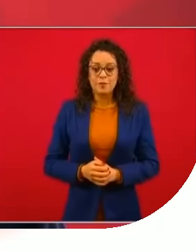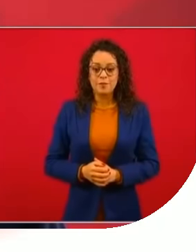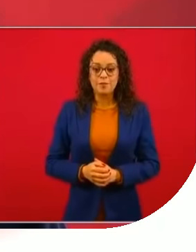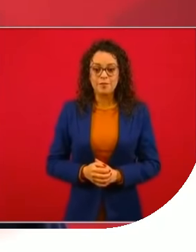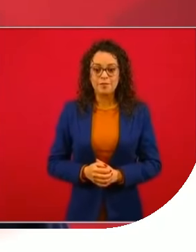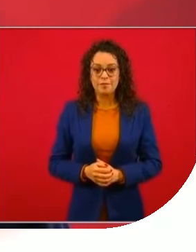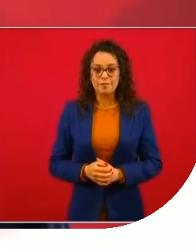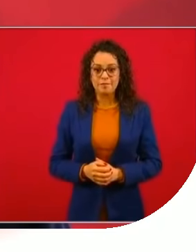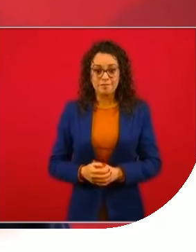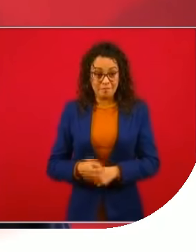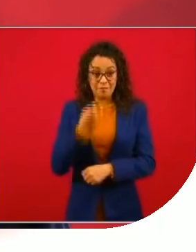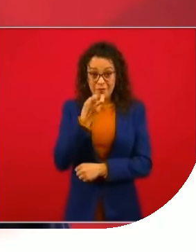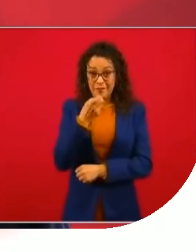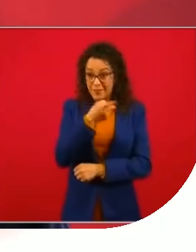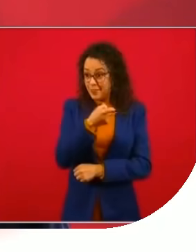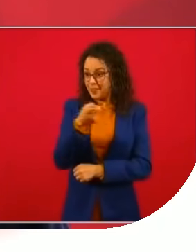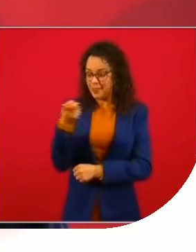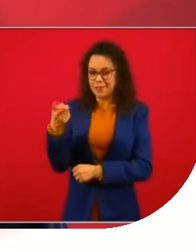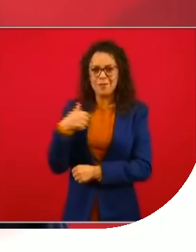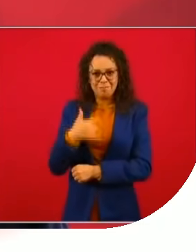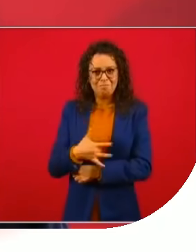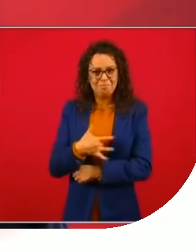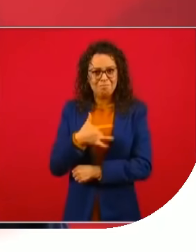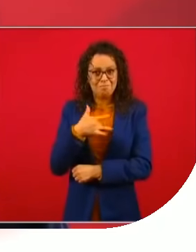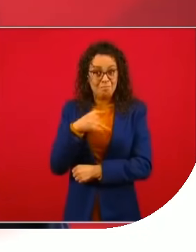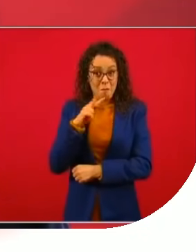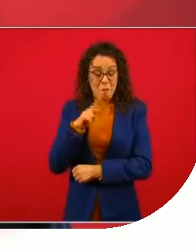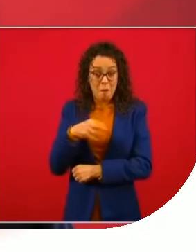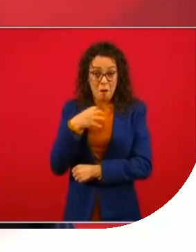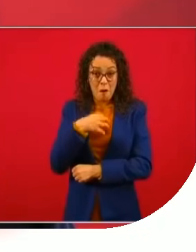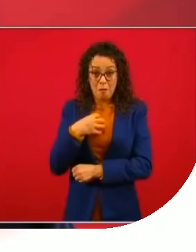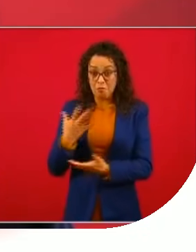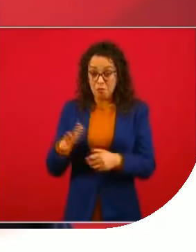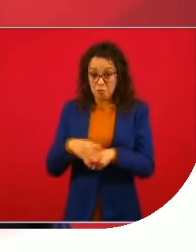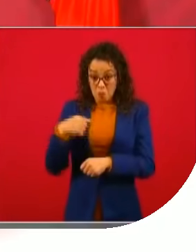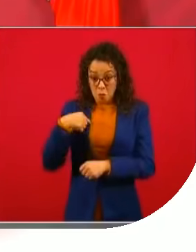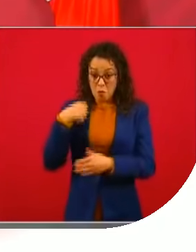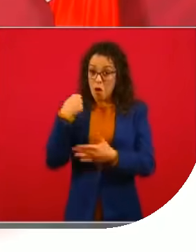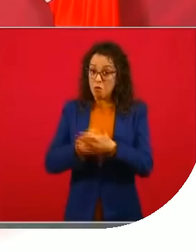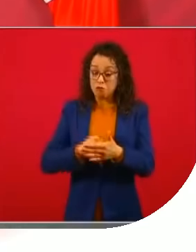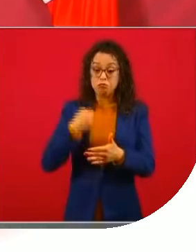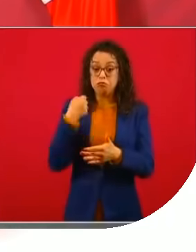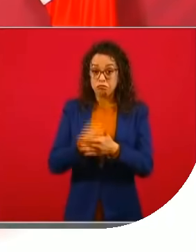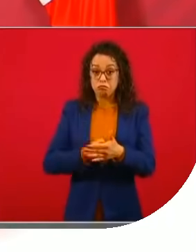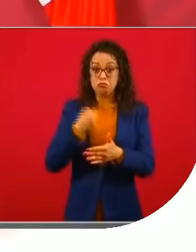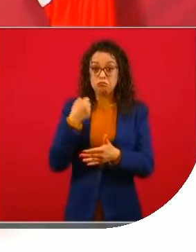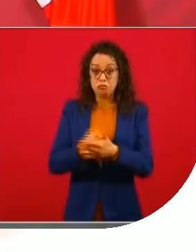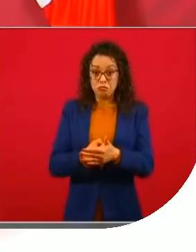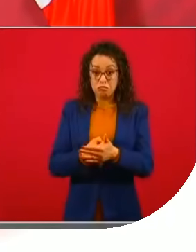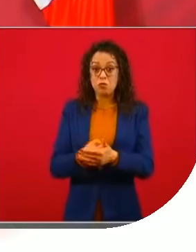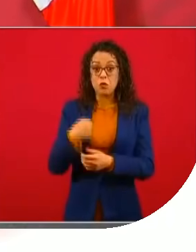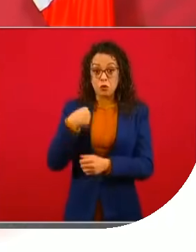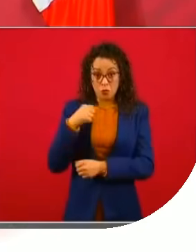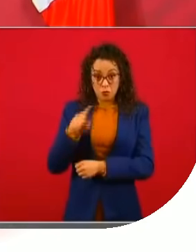satisfactorio que eso para un luchador social, para un demócrata,